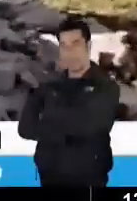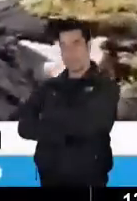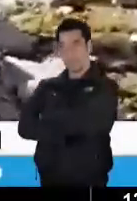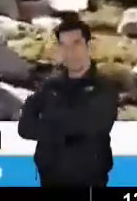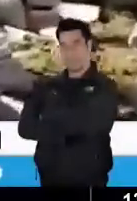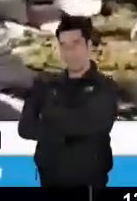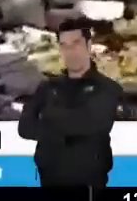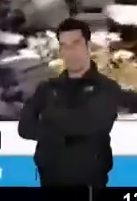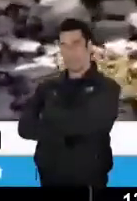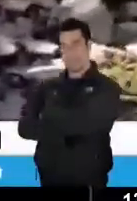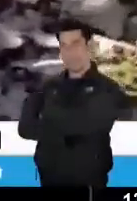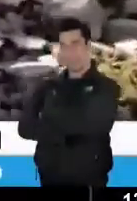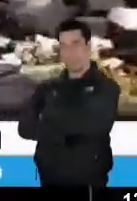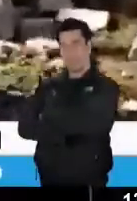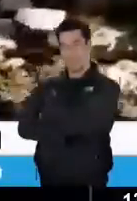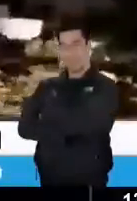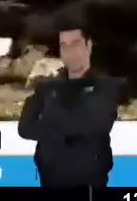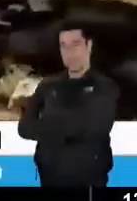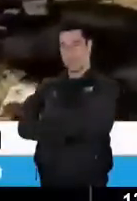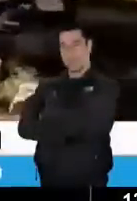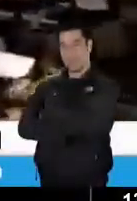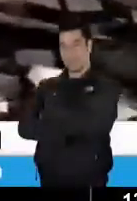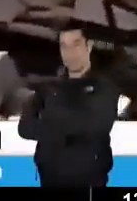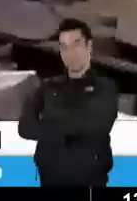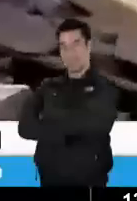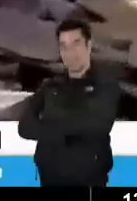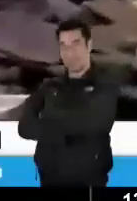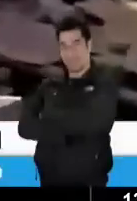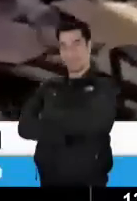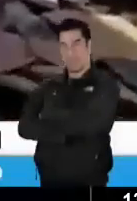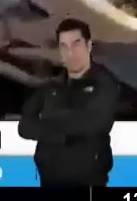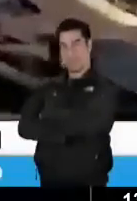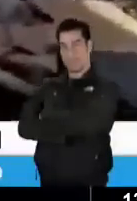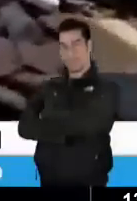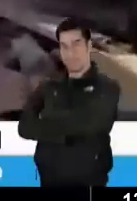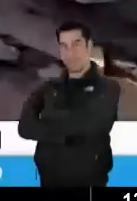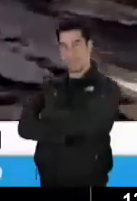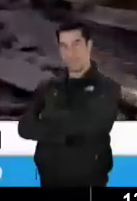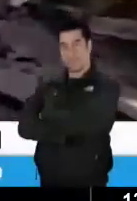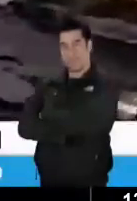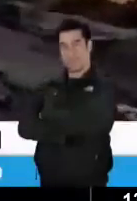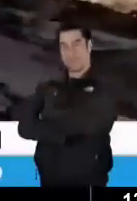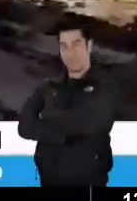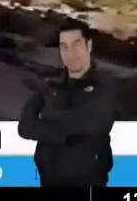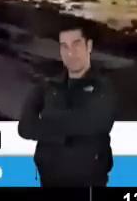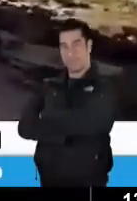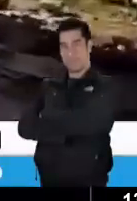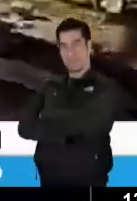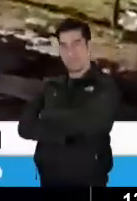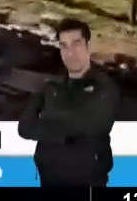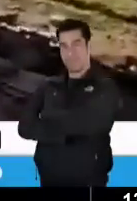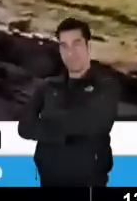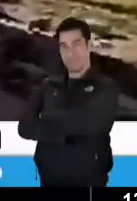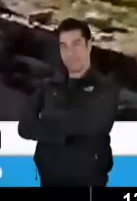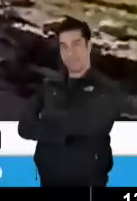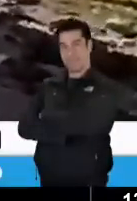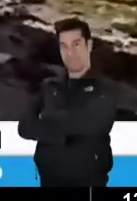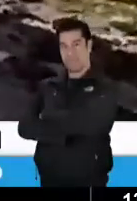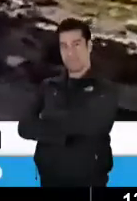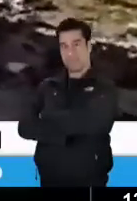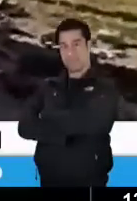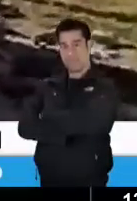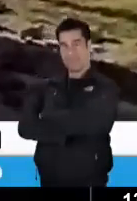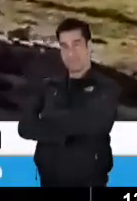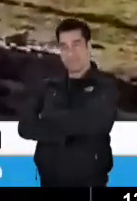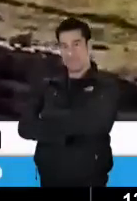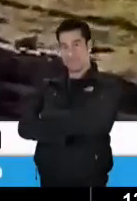memorial, mejor lo repartan en las calles con áreas verdes y juegos infantiles. Esta es la versión que precisamente nos dieron esta mañana en uno de los domicilios que